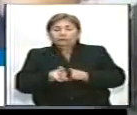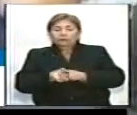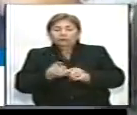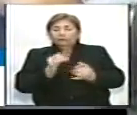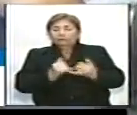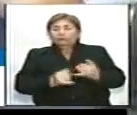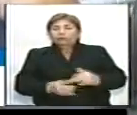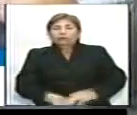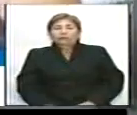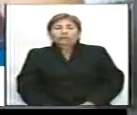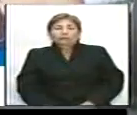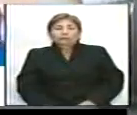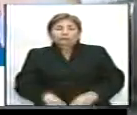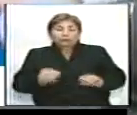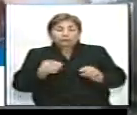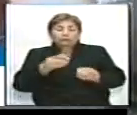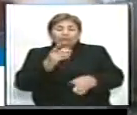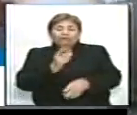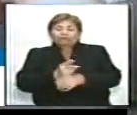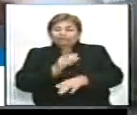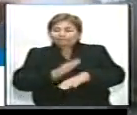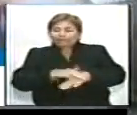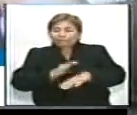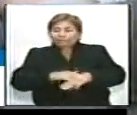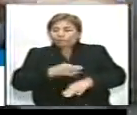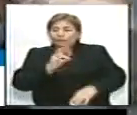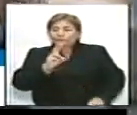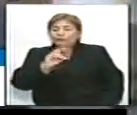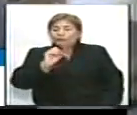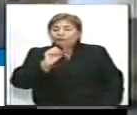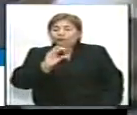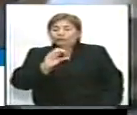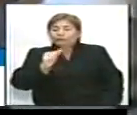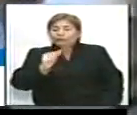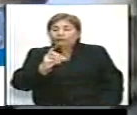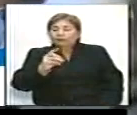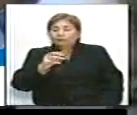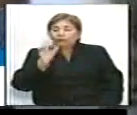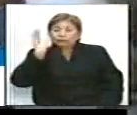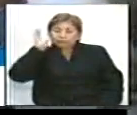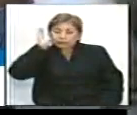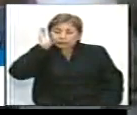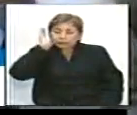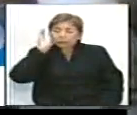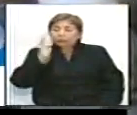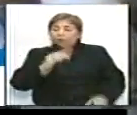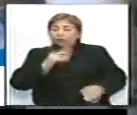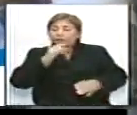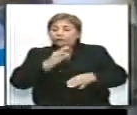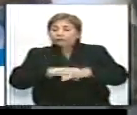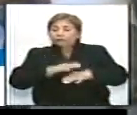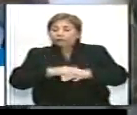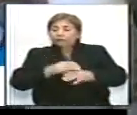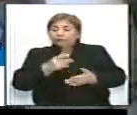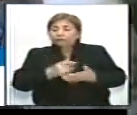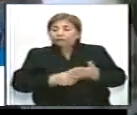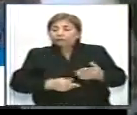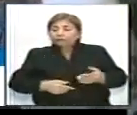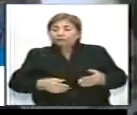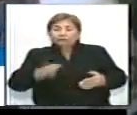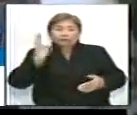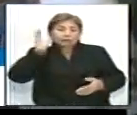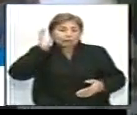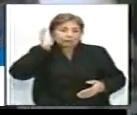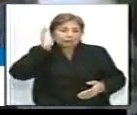último, desde aquí exhortarle al presidente Vizcarra, como siempre le hemos escuchado, hacer referencia que